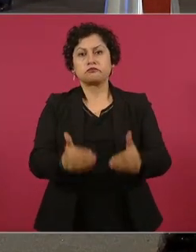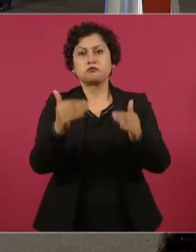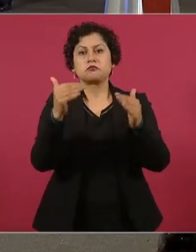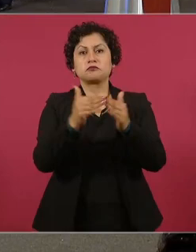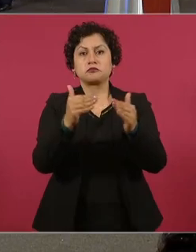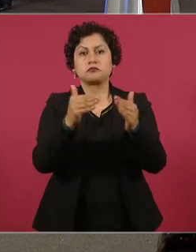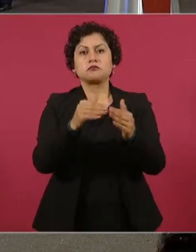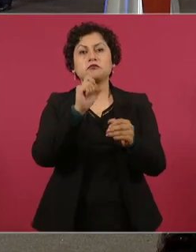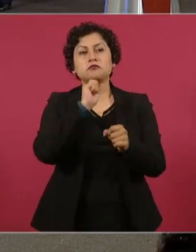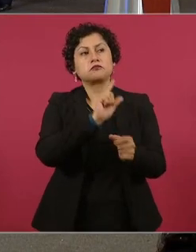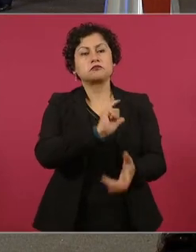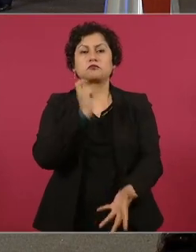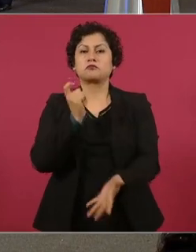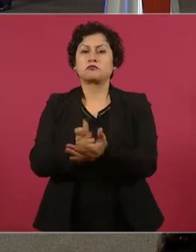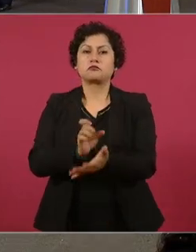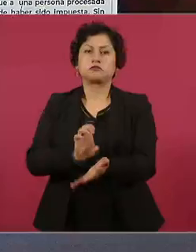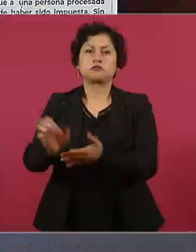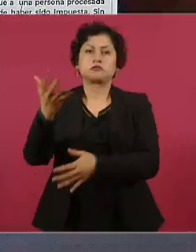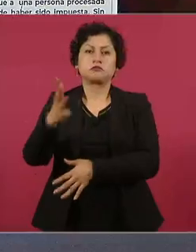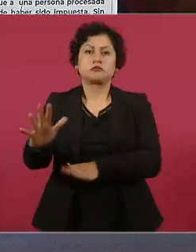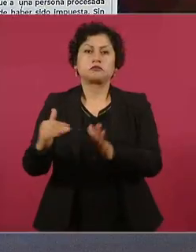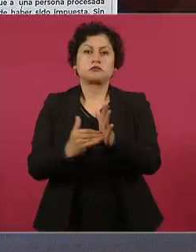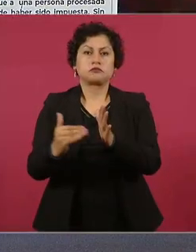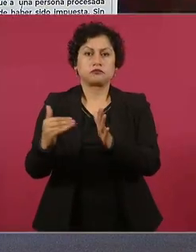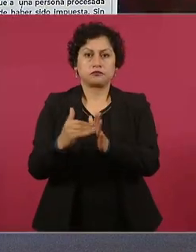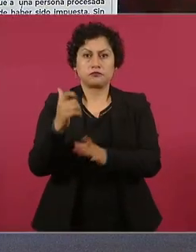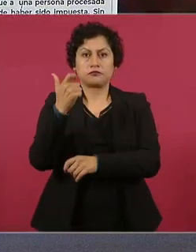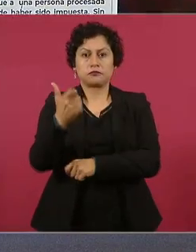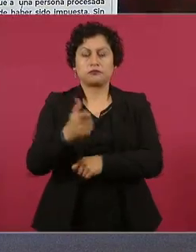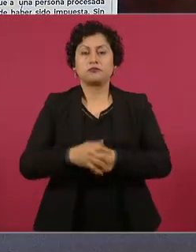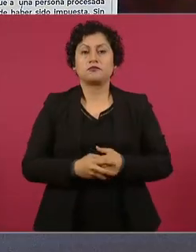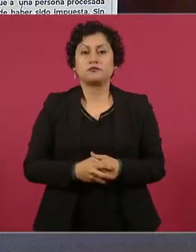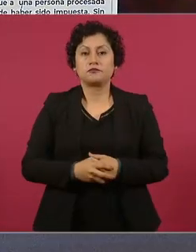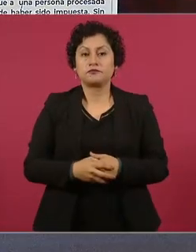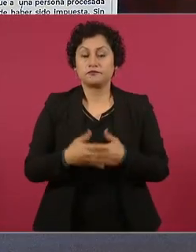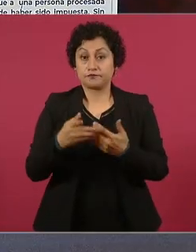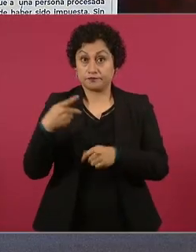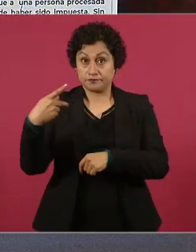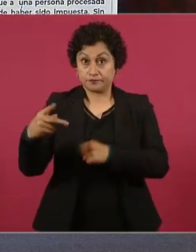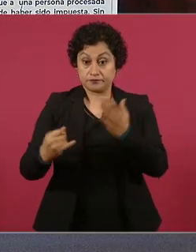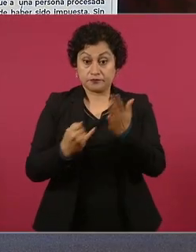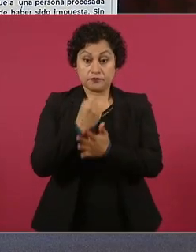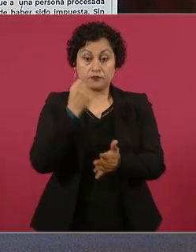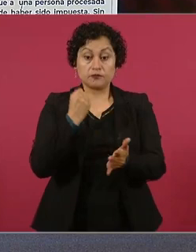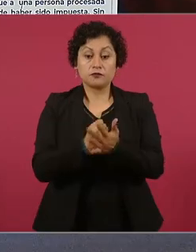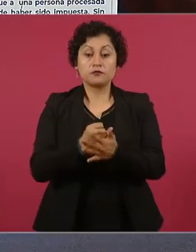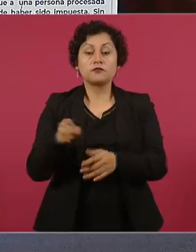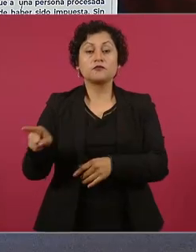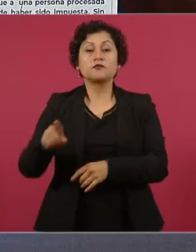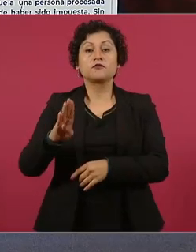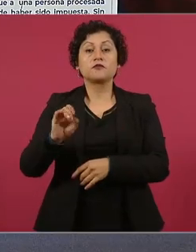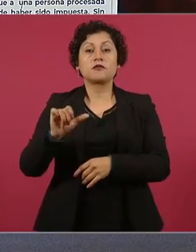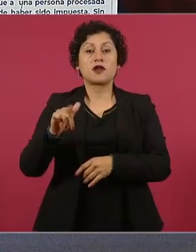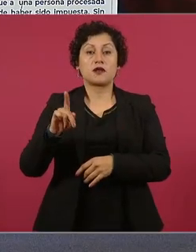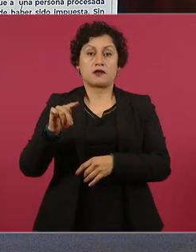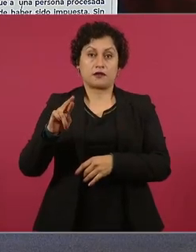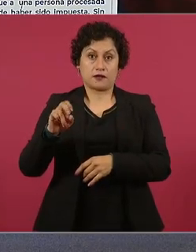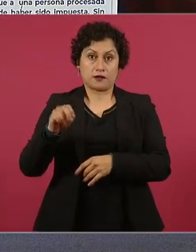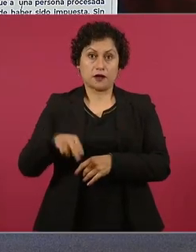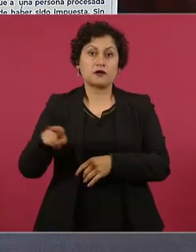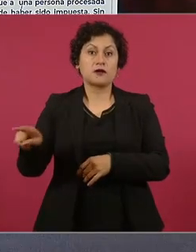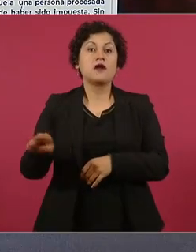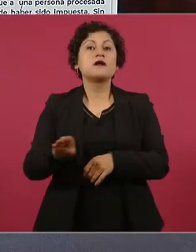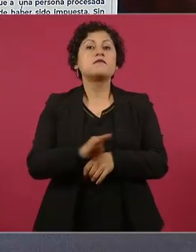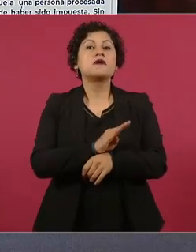de una garantía de 10 millones de pesos, entre otras. Con esta resolución, el juez Beltrán Moreno beneficia